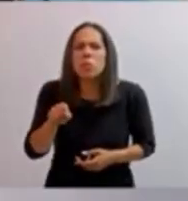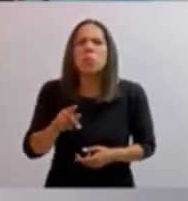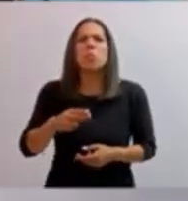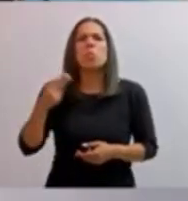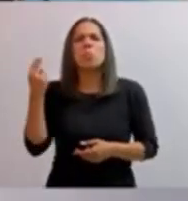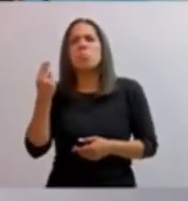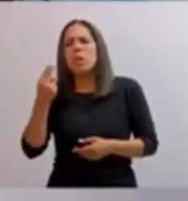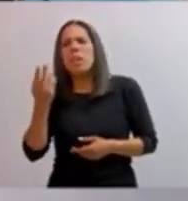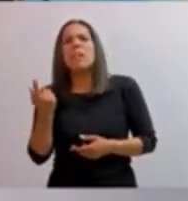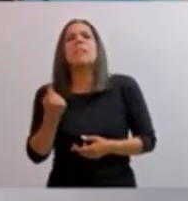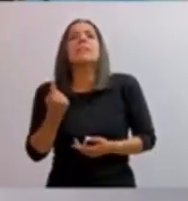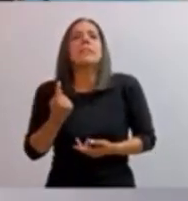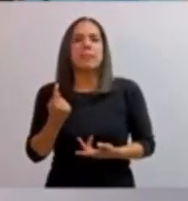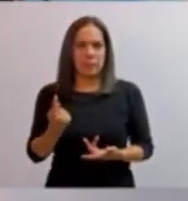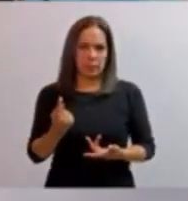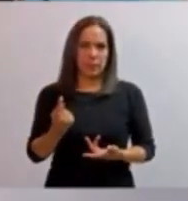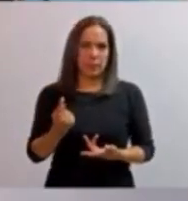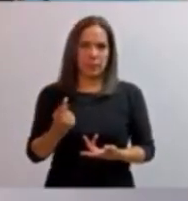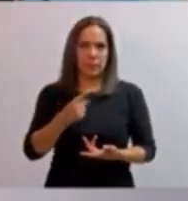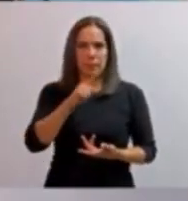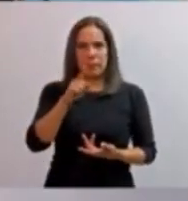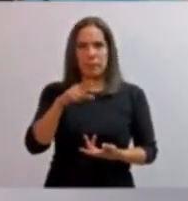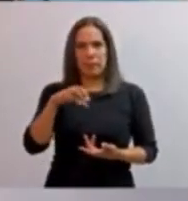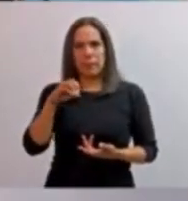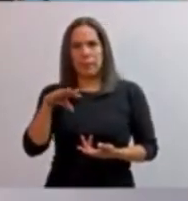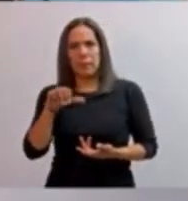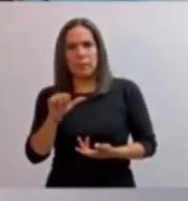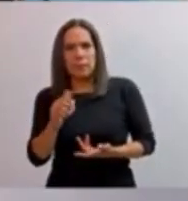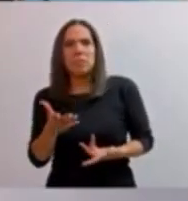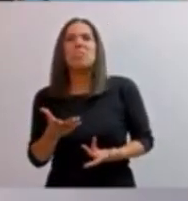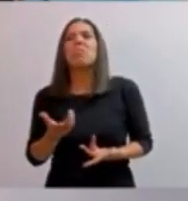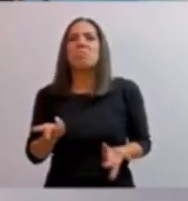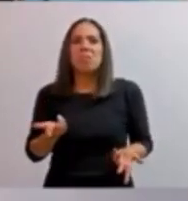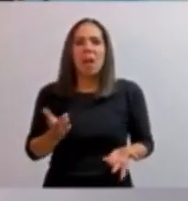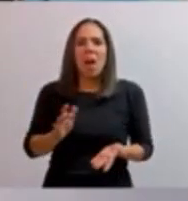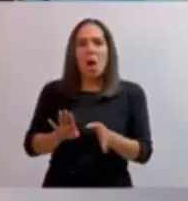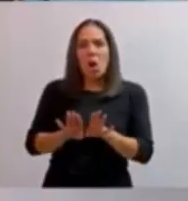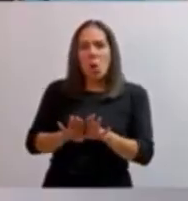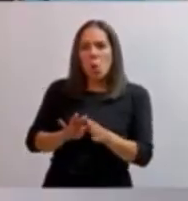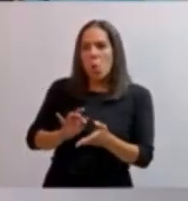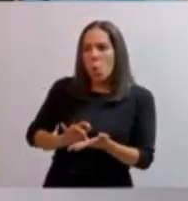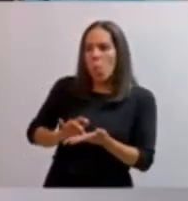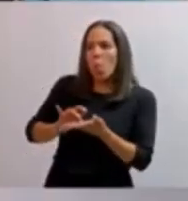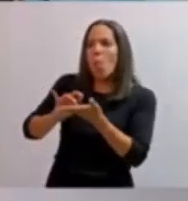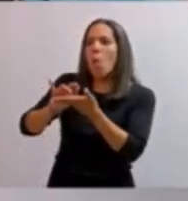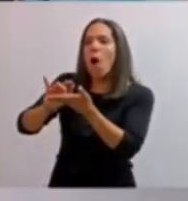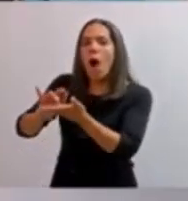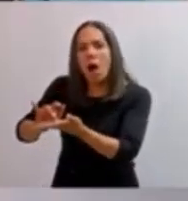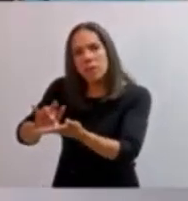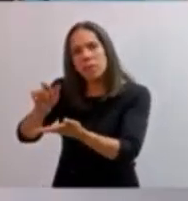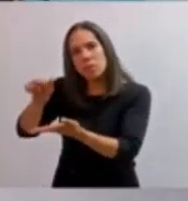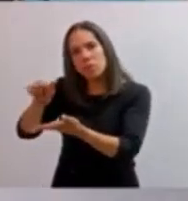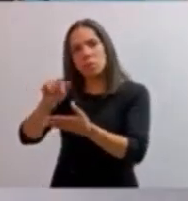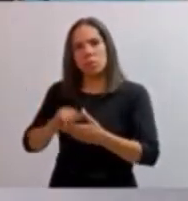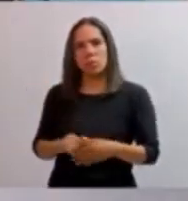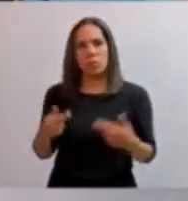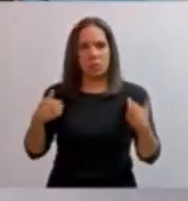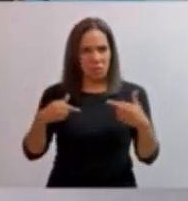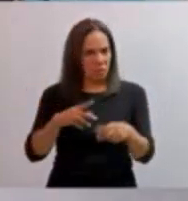que la zona escolar haga, gestione, ¿verdad?, para apoyarlos en su labor